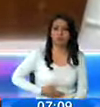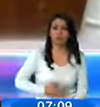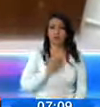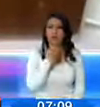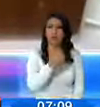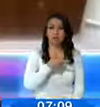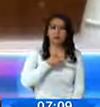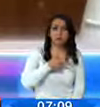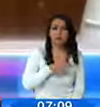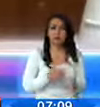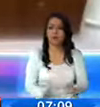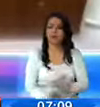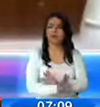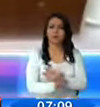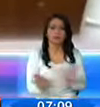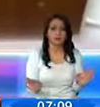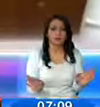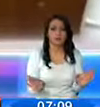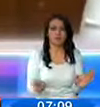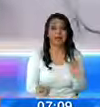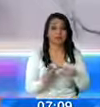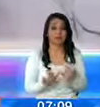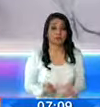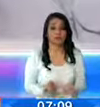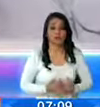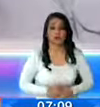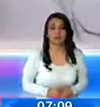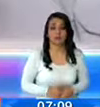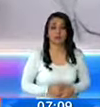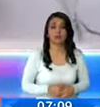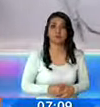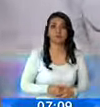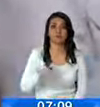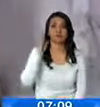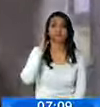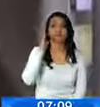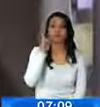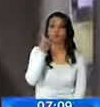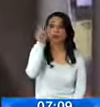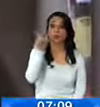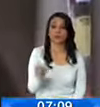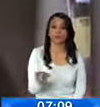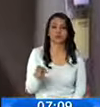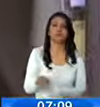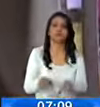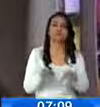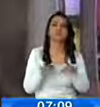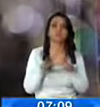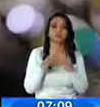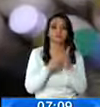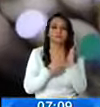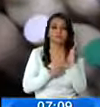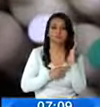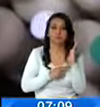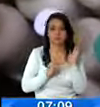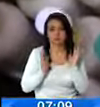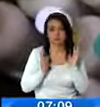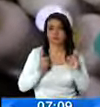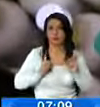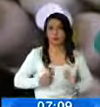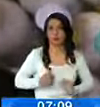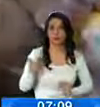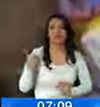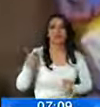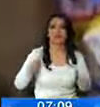lo que viene siendo con una intoxicación. En Tulcán solo existe una persona autorizada a través del registro sanitario para la venta de licor artesanal, quien dice